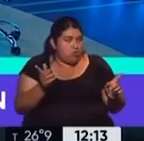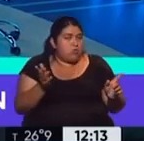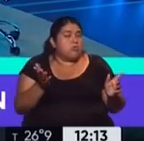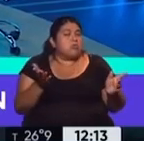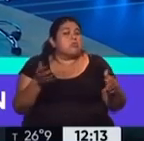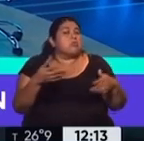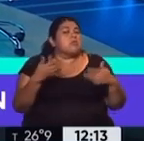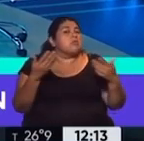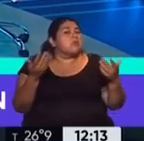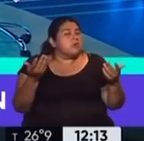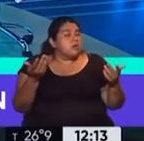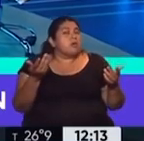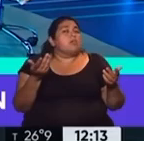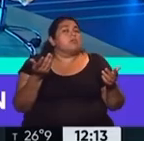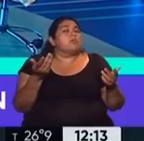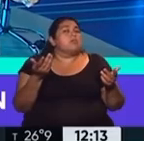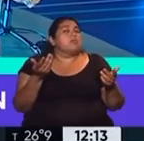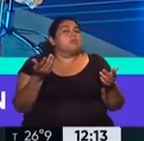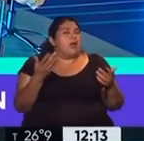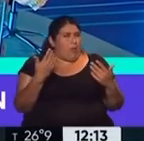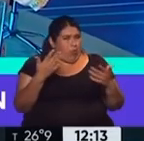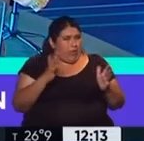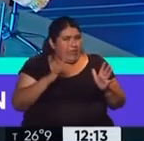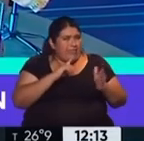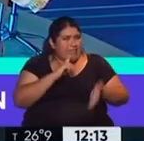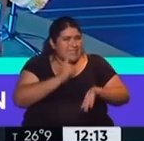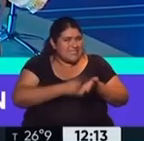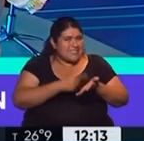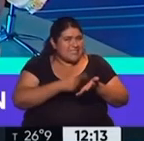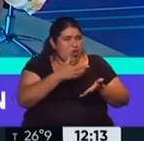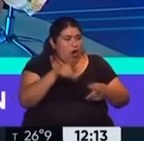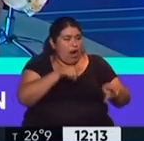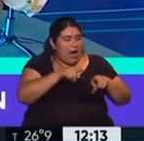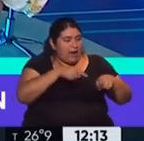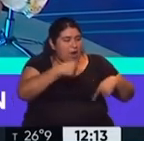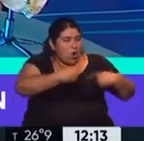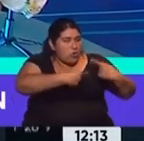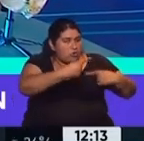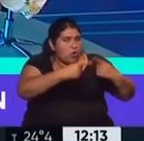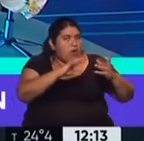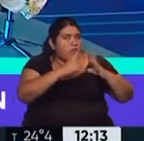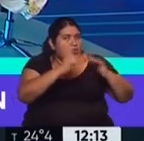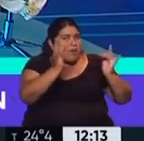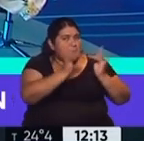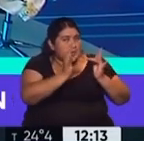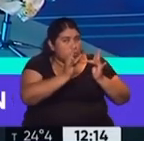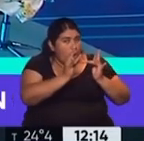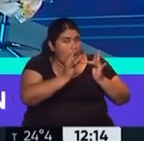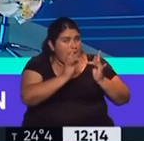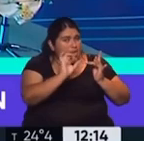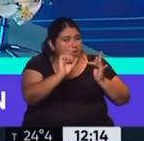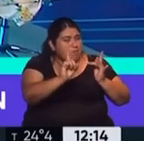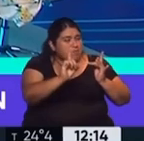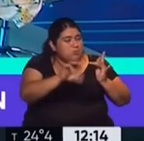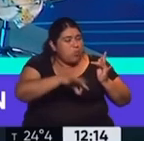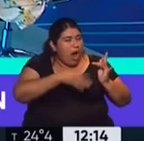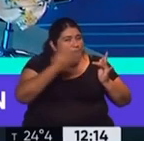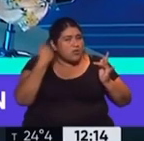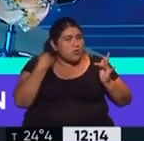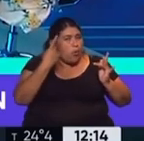y mucho pero la segunda claro pueden optar por continuar determinada carrera en forma virtual como lo hicieron